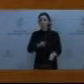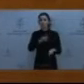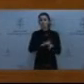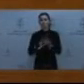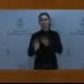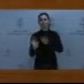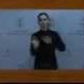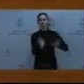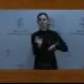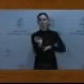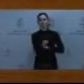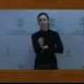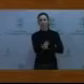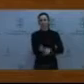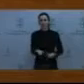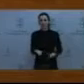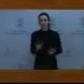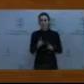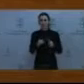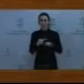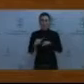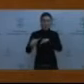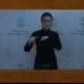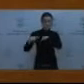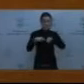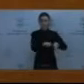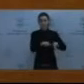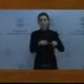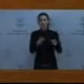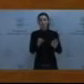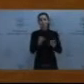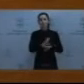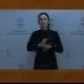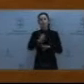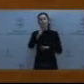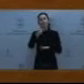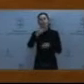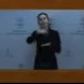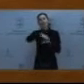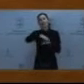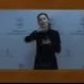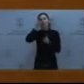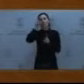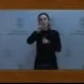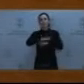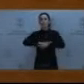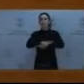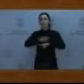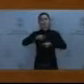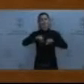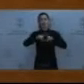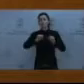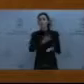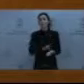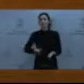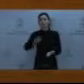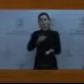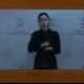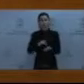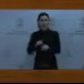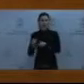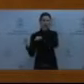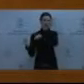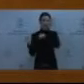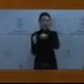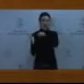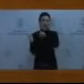despreciada, marginada y atacada por parte de la Consejería de Educación del Gobierno del Principado de Asturias.